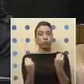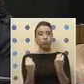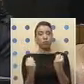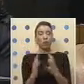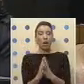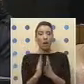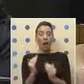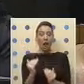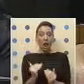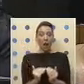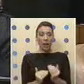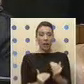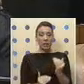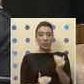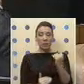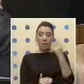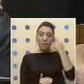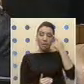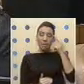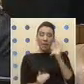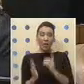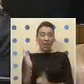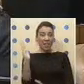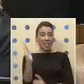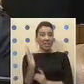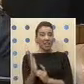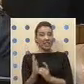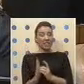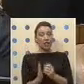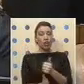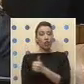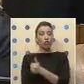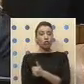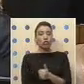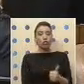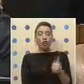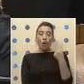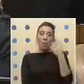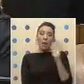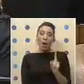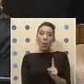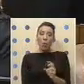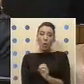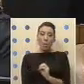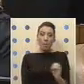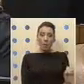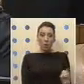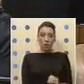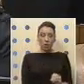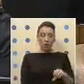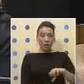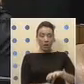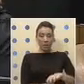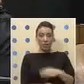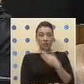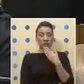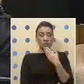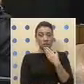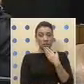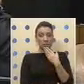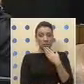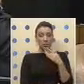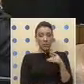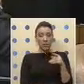tremendo crecimiento, pero en realidad la prosperidad y el crecimiento solo ha sido para el 1% de este país. Además, él ha estado